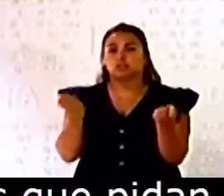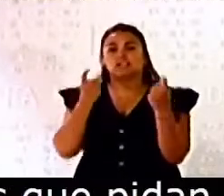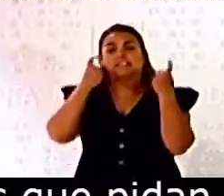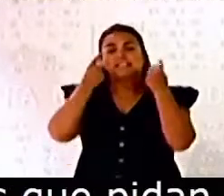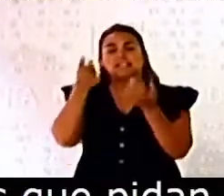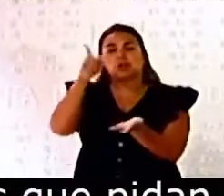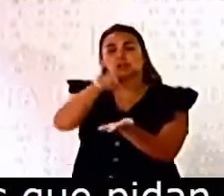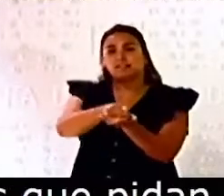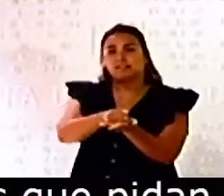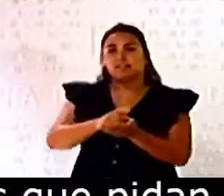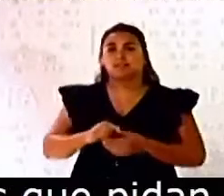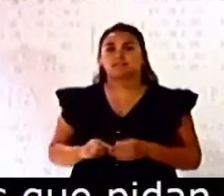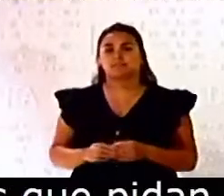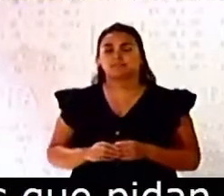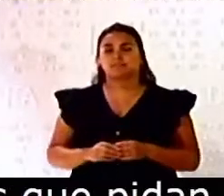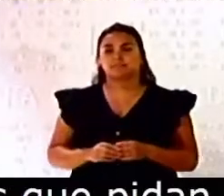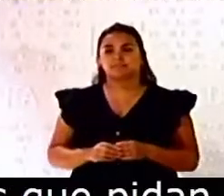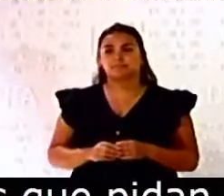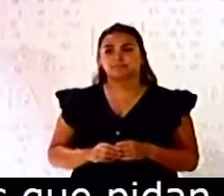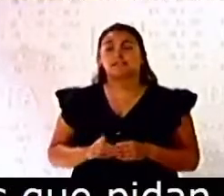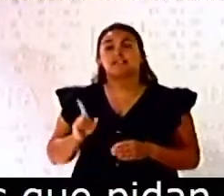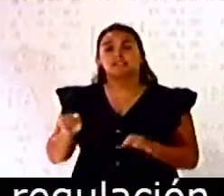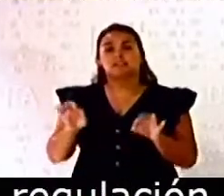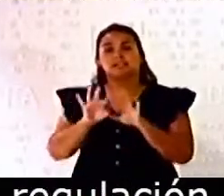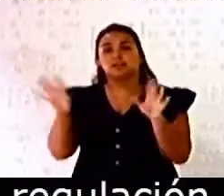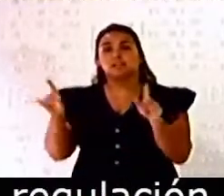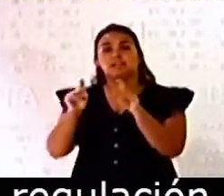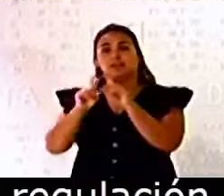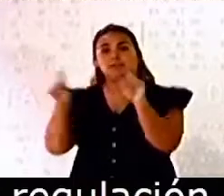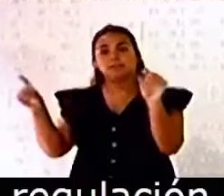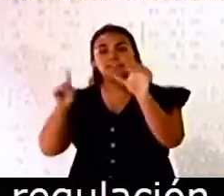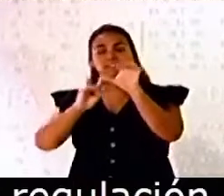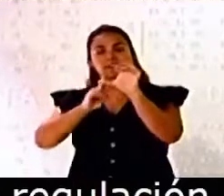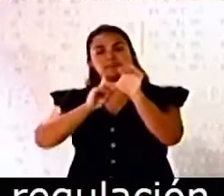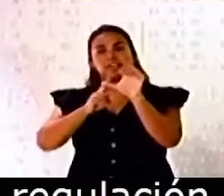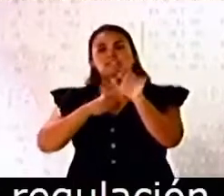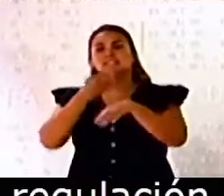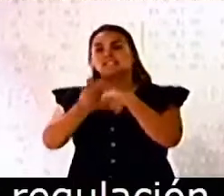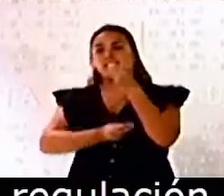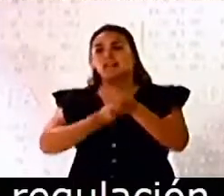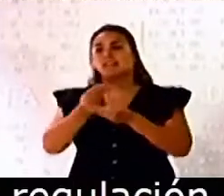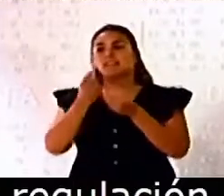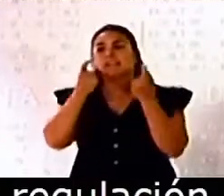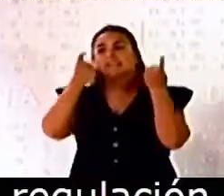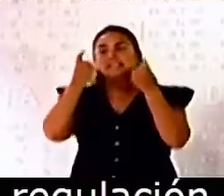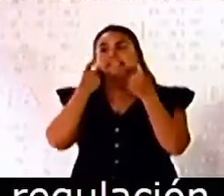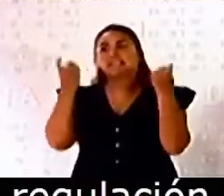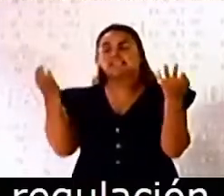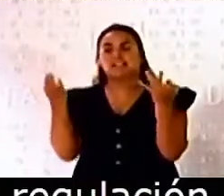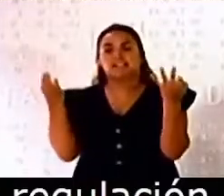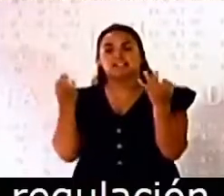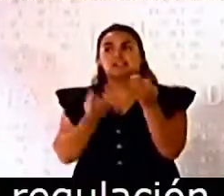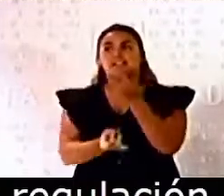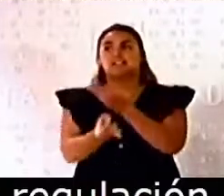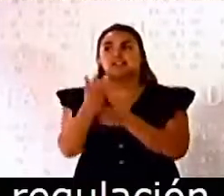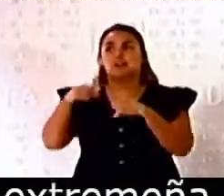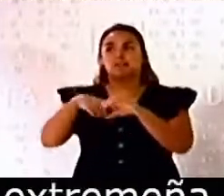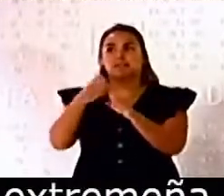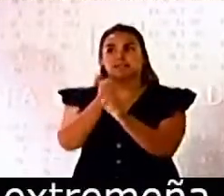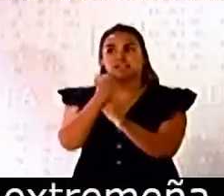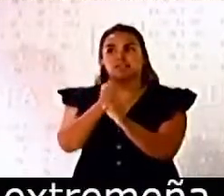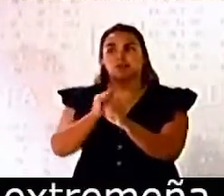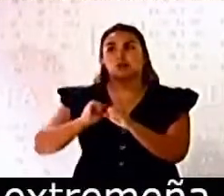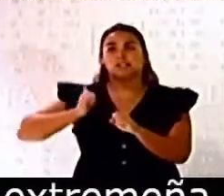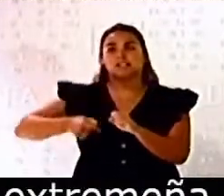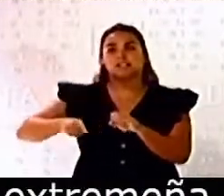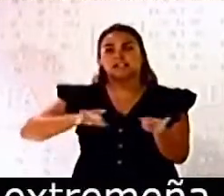vez. Y, desde luego, cuando de la empresa extremeña se trata, que son los que generan puestos de trabajo y riqueza en nuestra